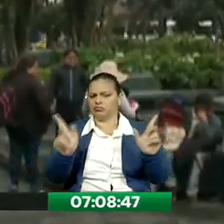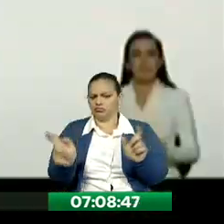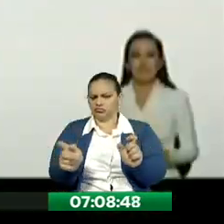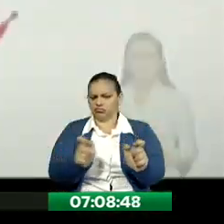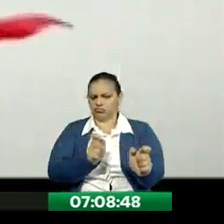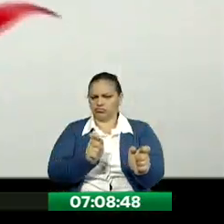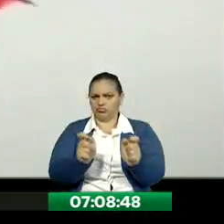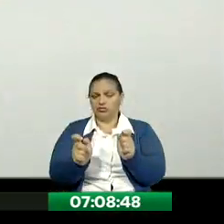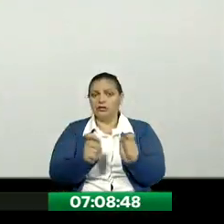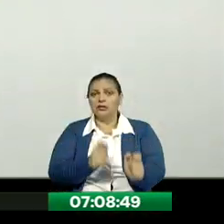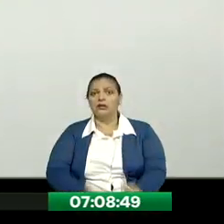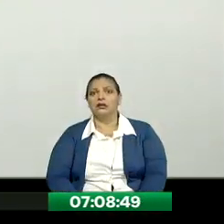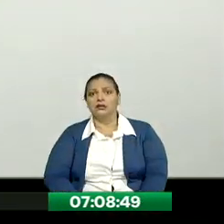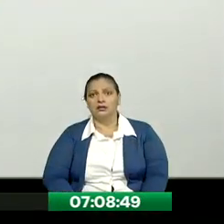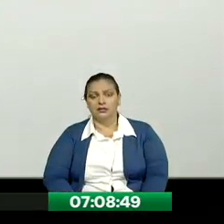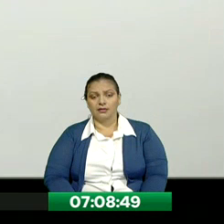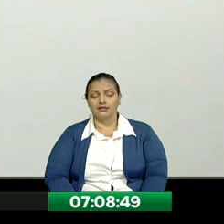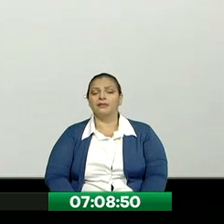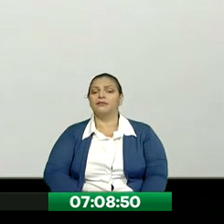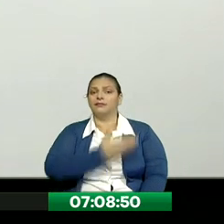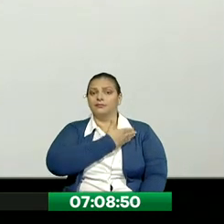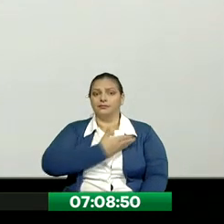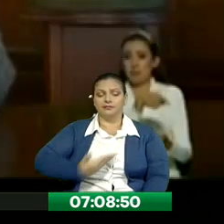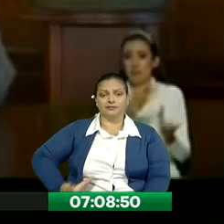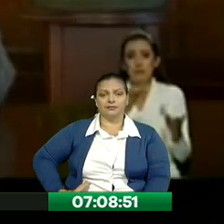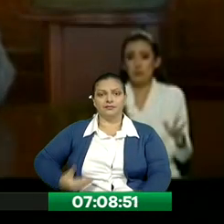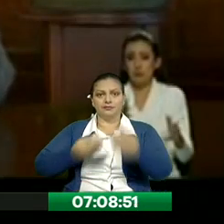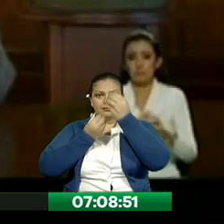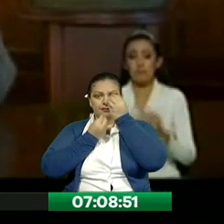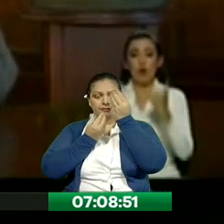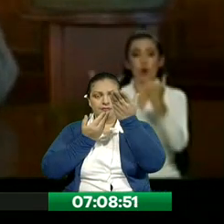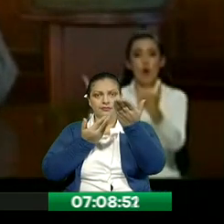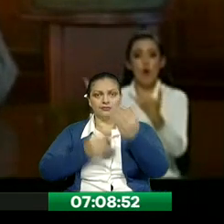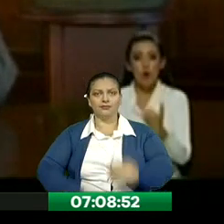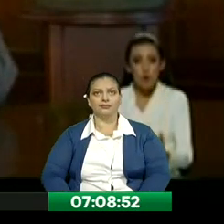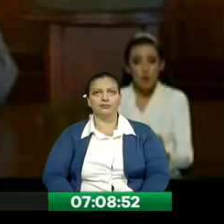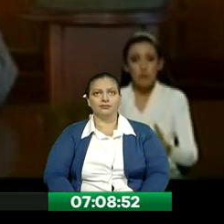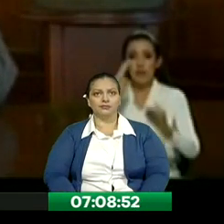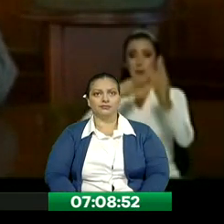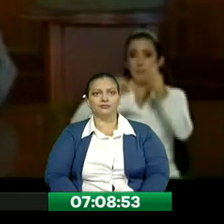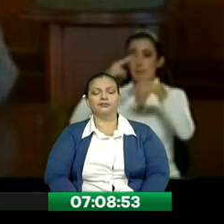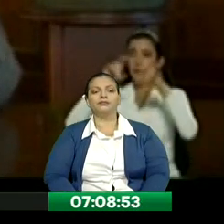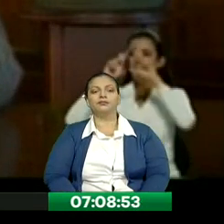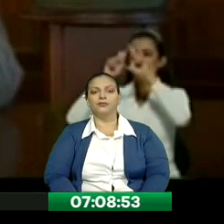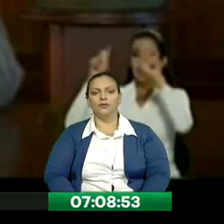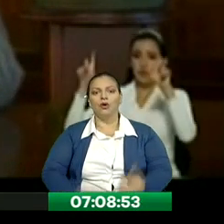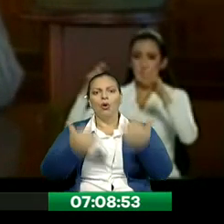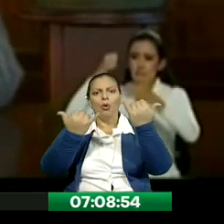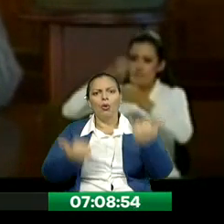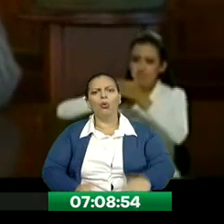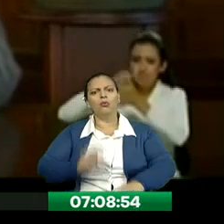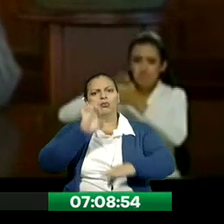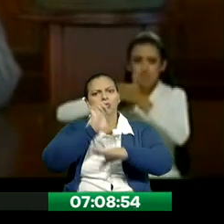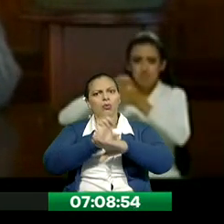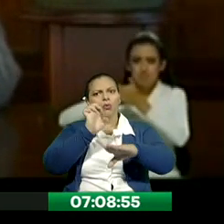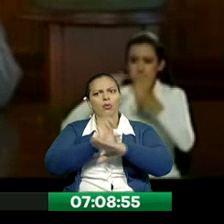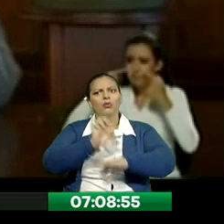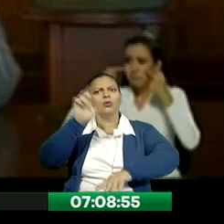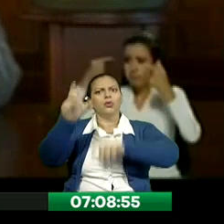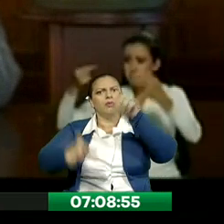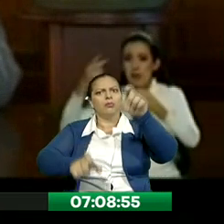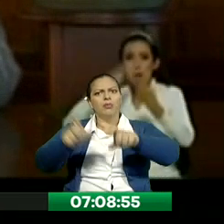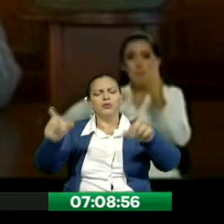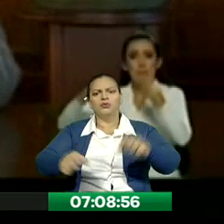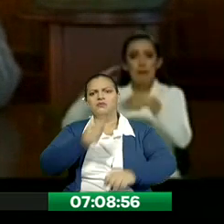nacional. Así lo señaló el primer mandatario Lenín Moreno. Hoy, los emprendedores ecuatorianos triunfan, conquistan los mercados del